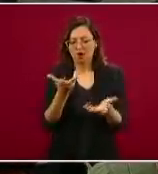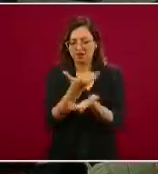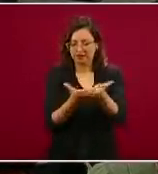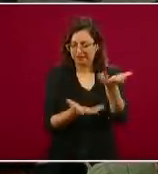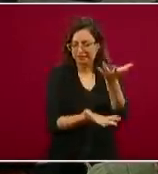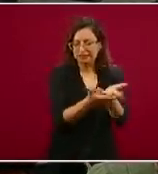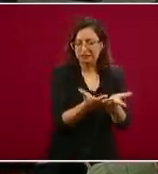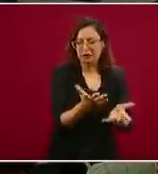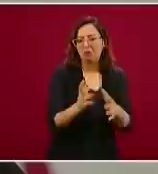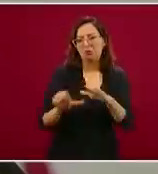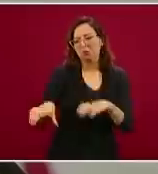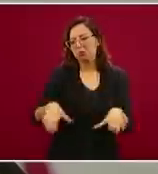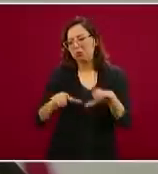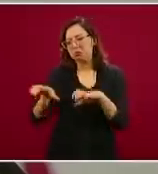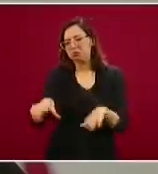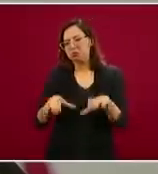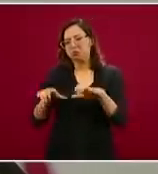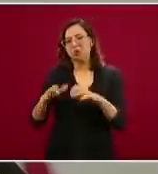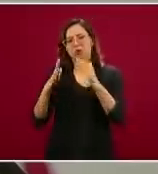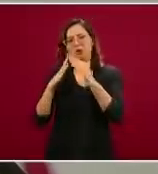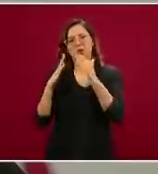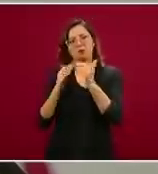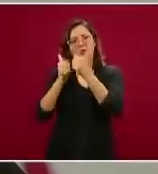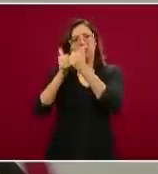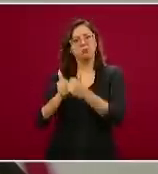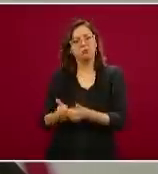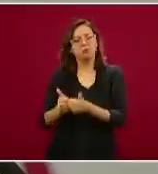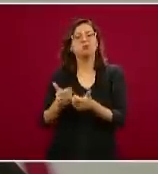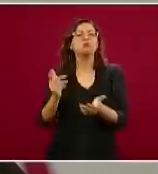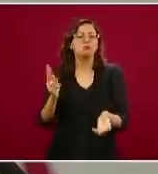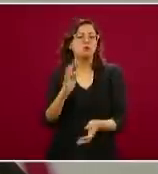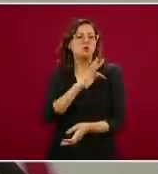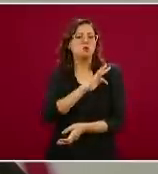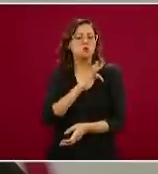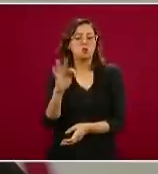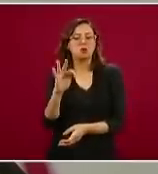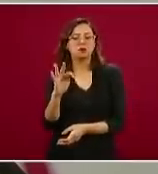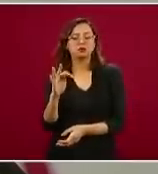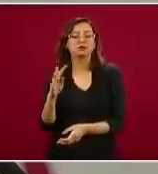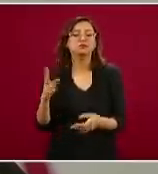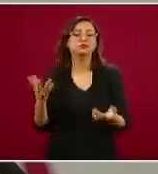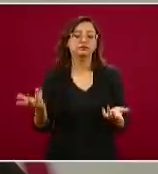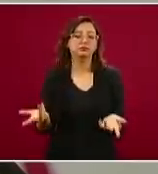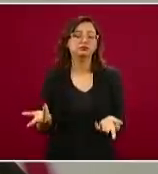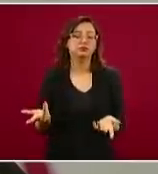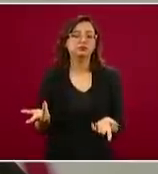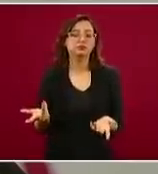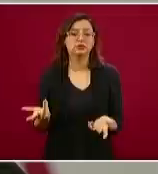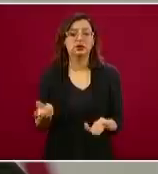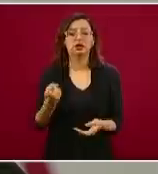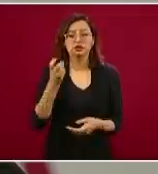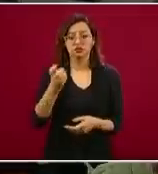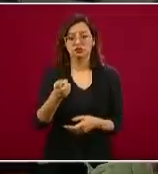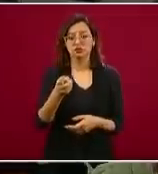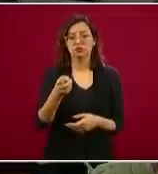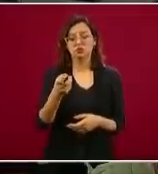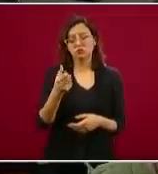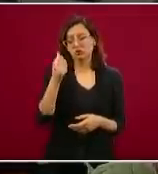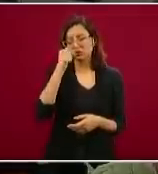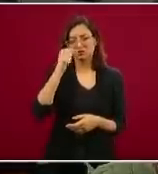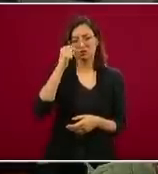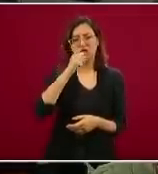hacer el trabajo a distancia, y esto es una opción que siempre es posible considerar en la salud